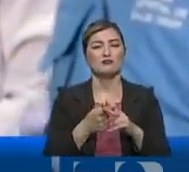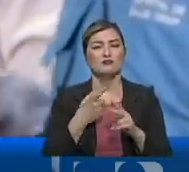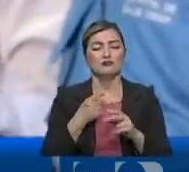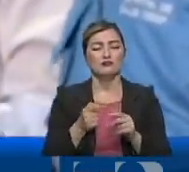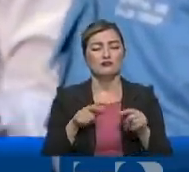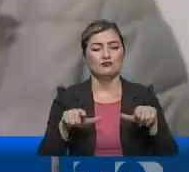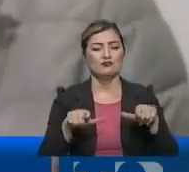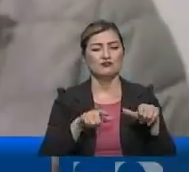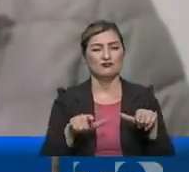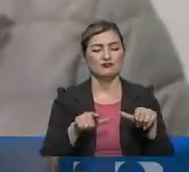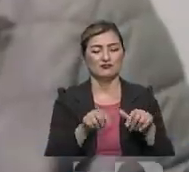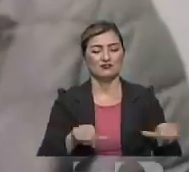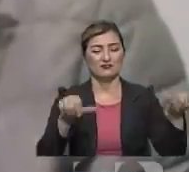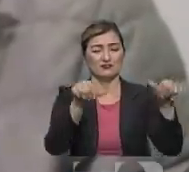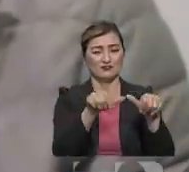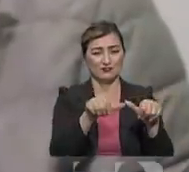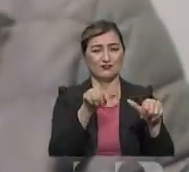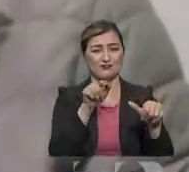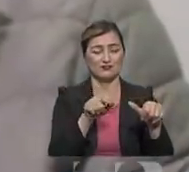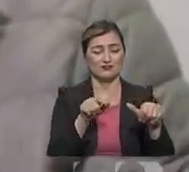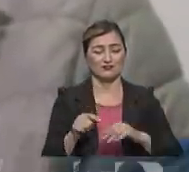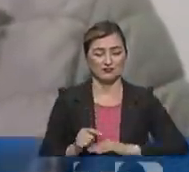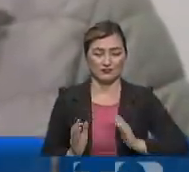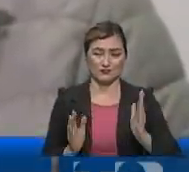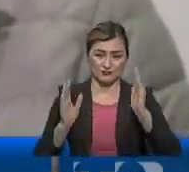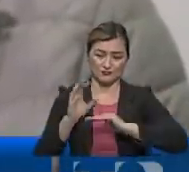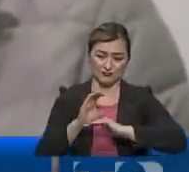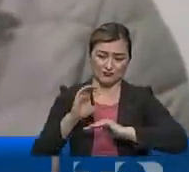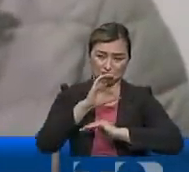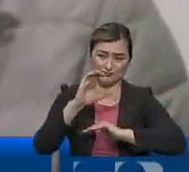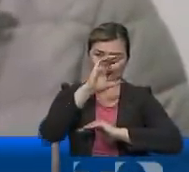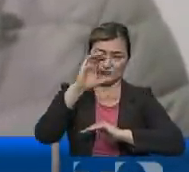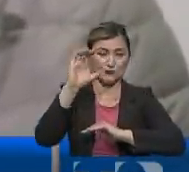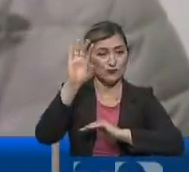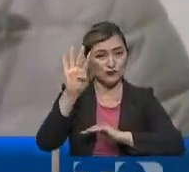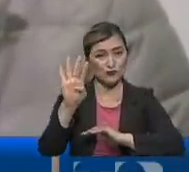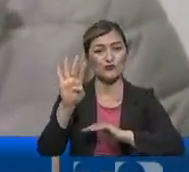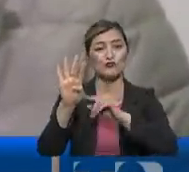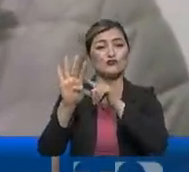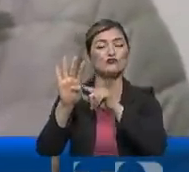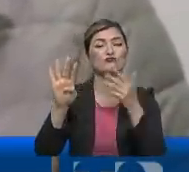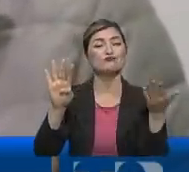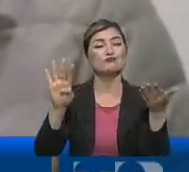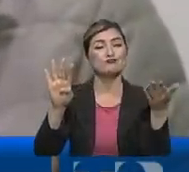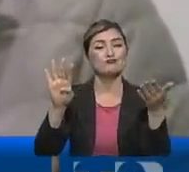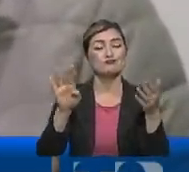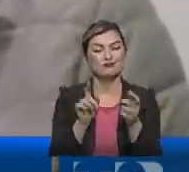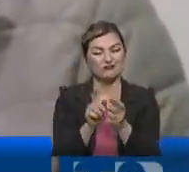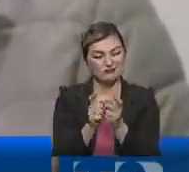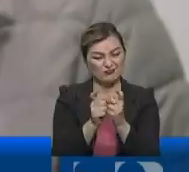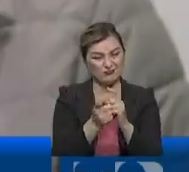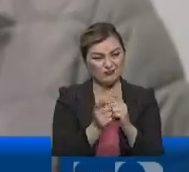reconversión de espacios. El área, el cuarto piso de COVID lo hemos reconvertido, estamos en la tercera